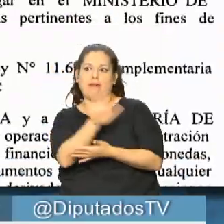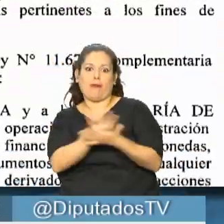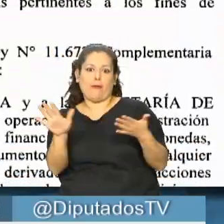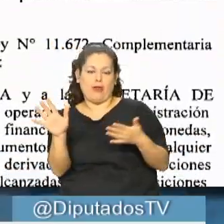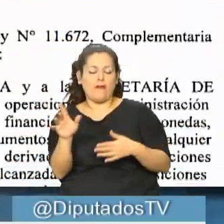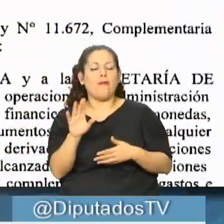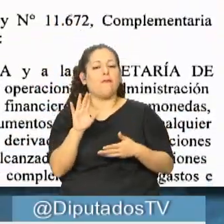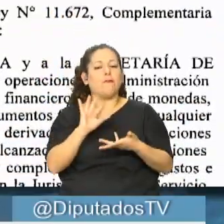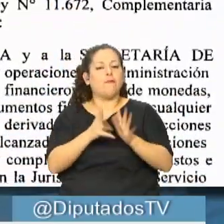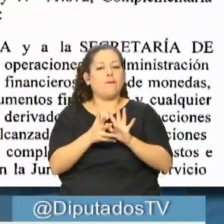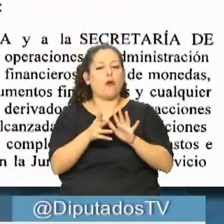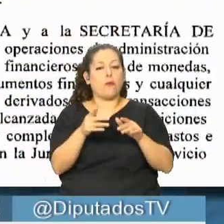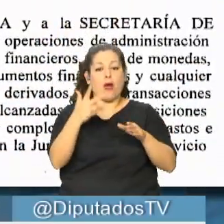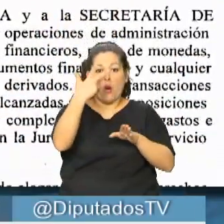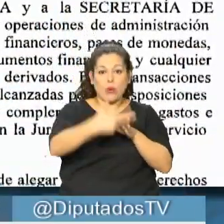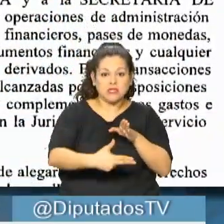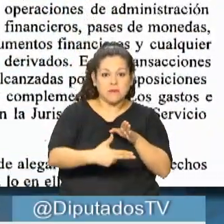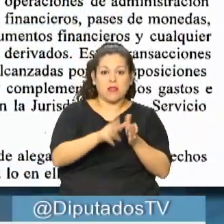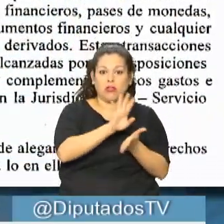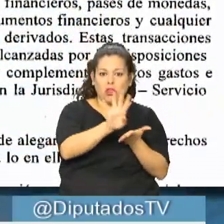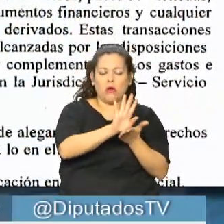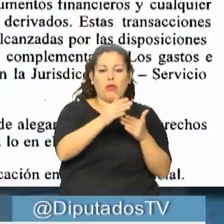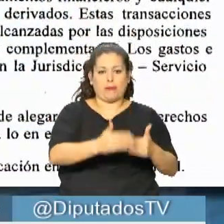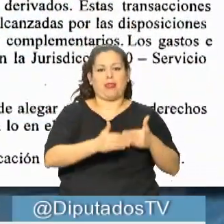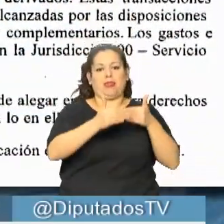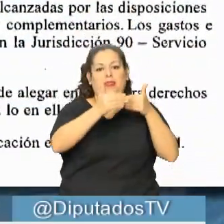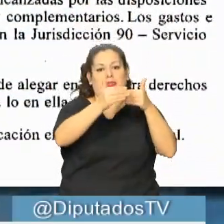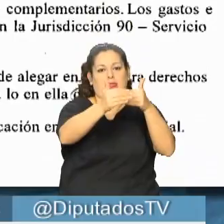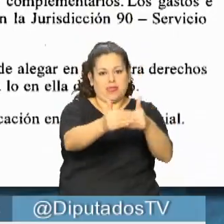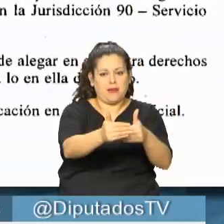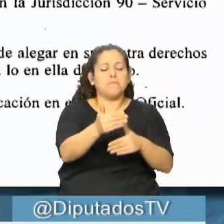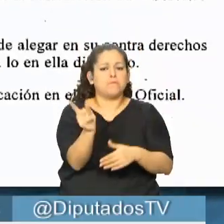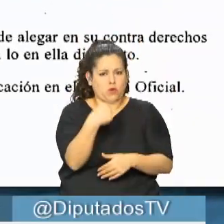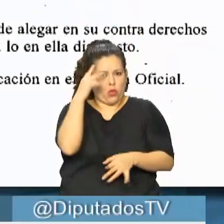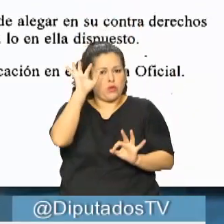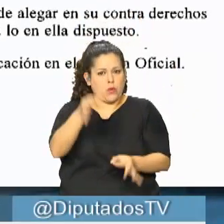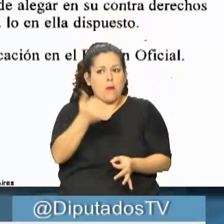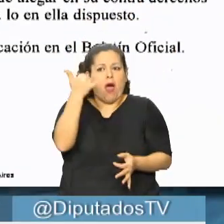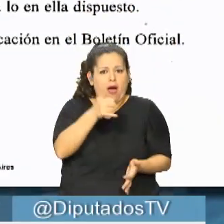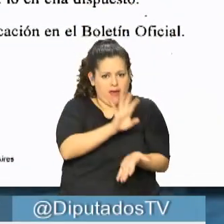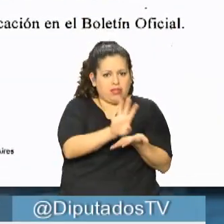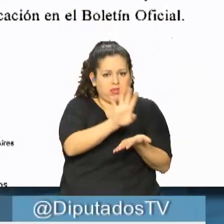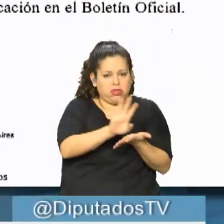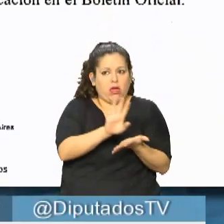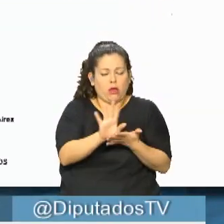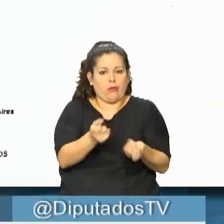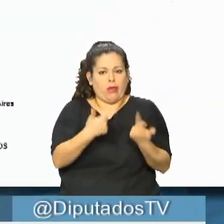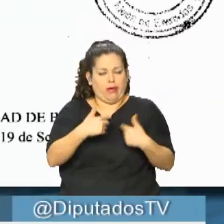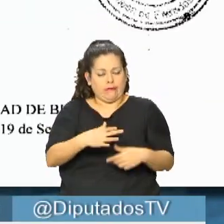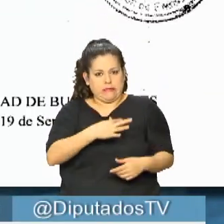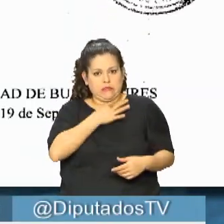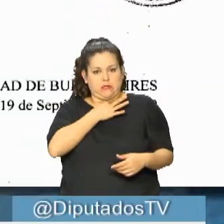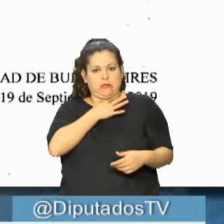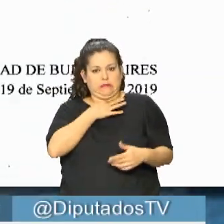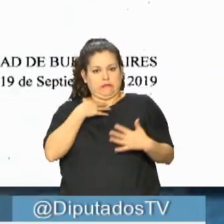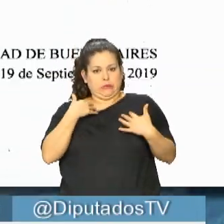distinto de los vencimientos de la deuda. Está claro que hay una deuda, hay compromisos de deuda que nos están agobiando y